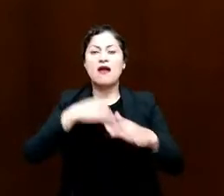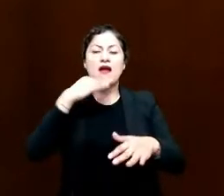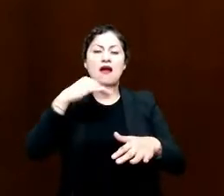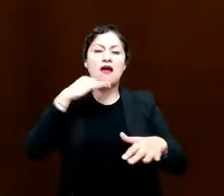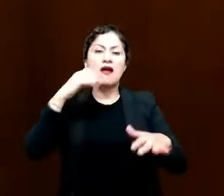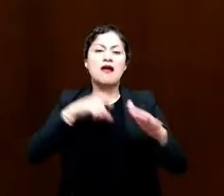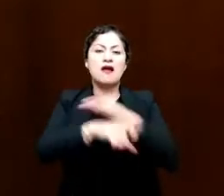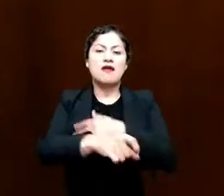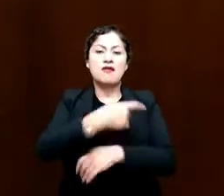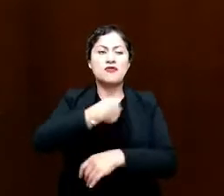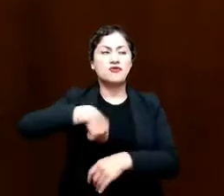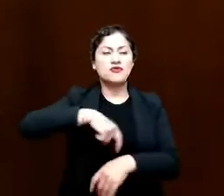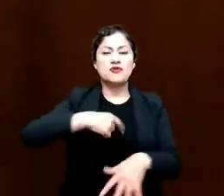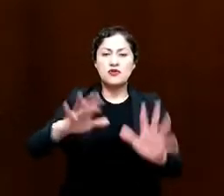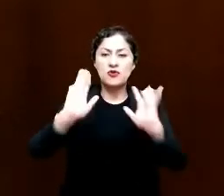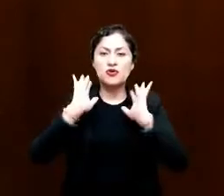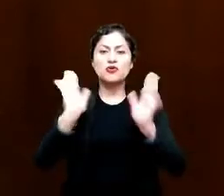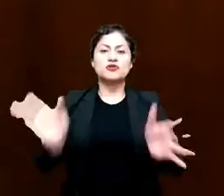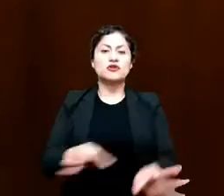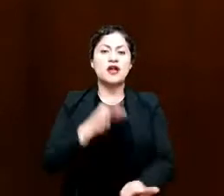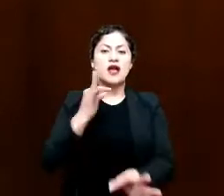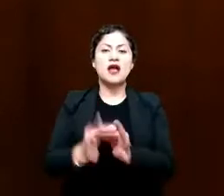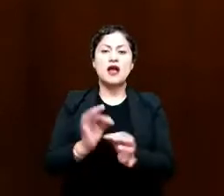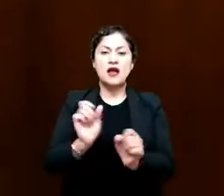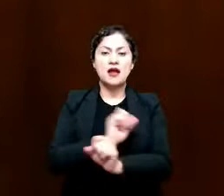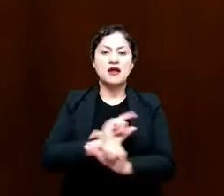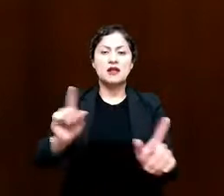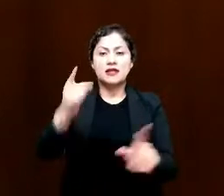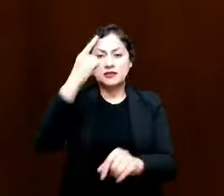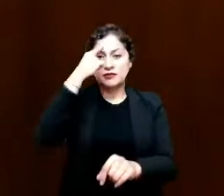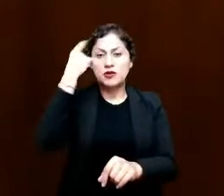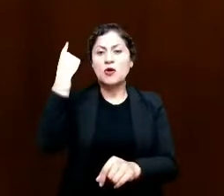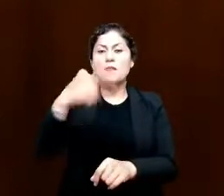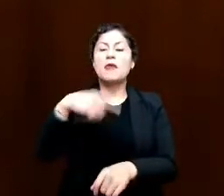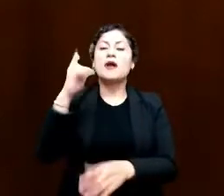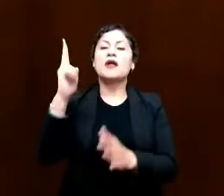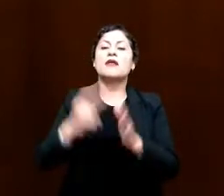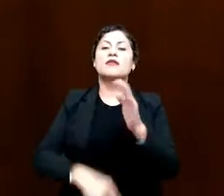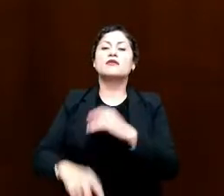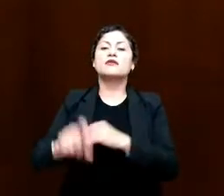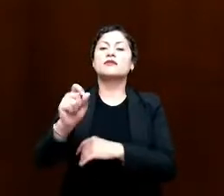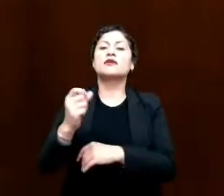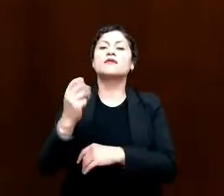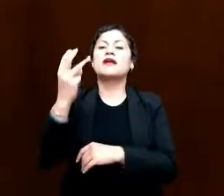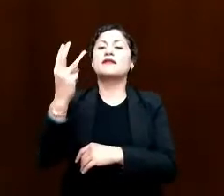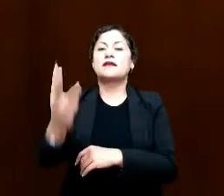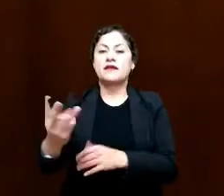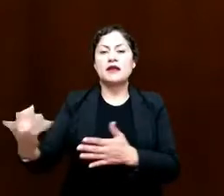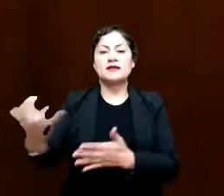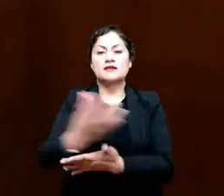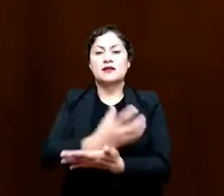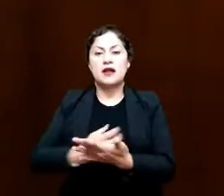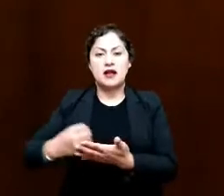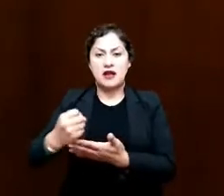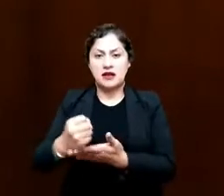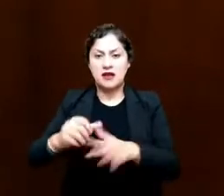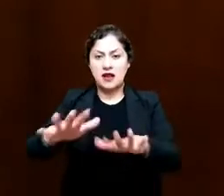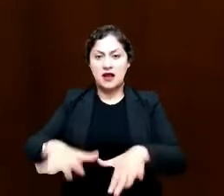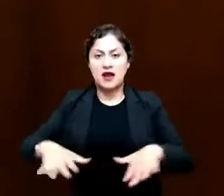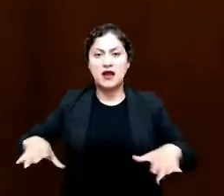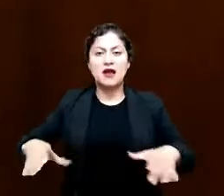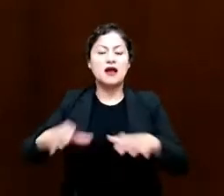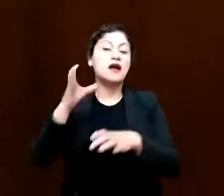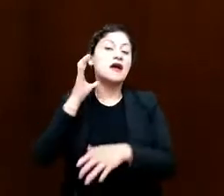listas y listos en todos los ámbitos para triunfar en el 2003 23 en el congreso y